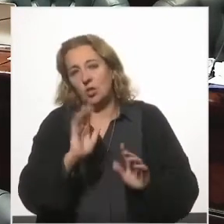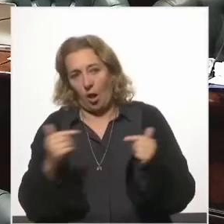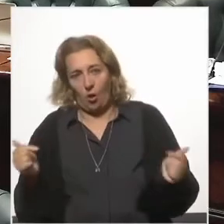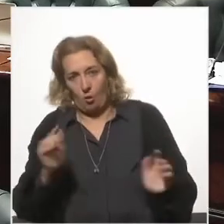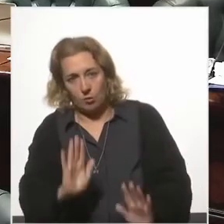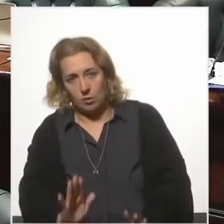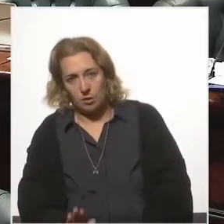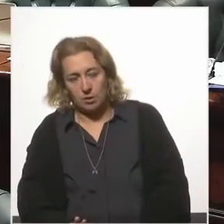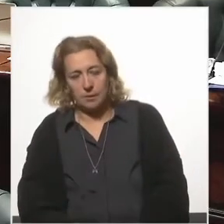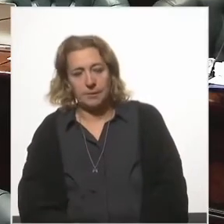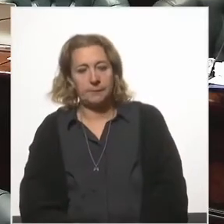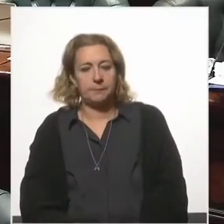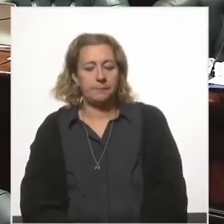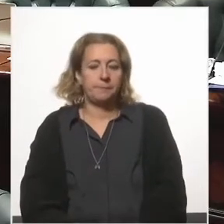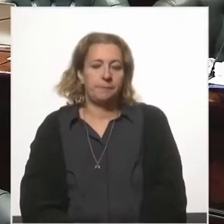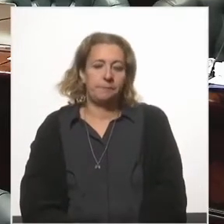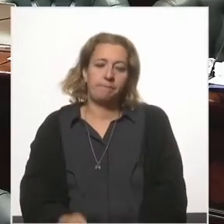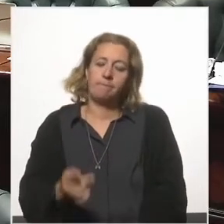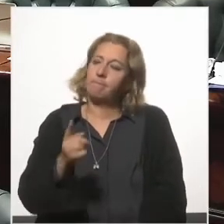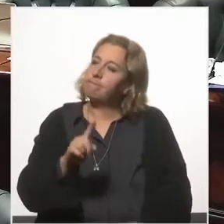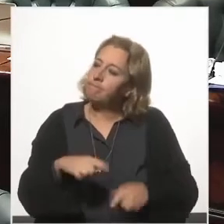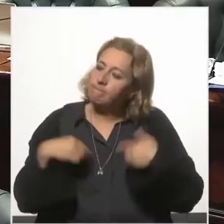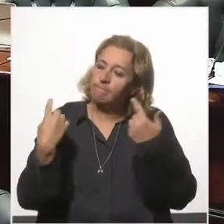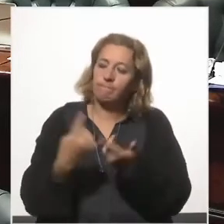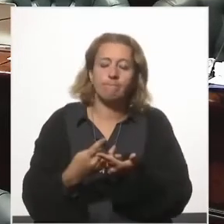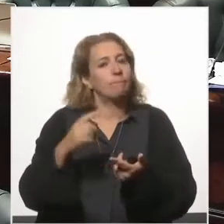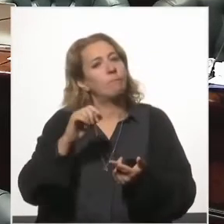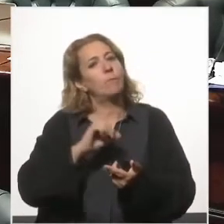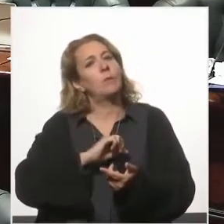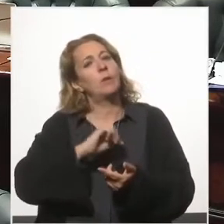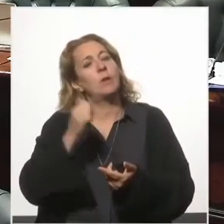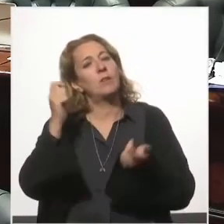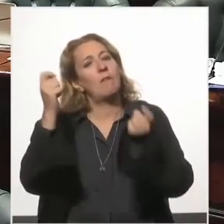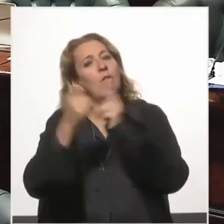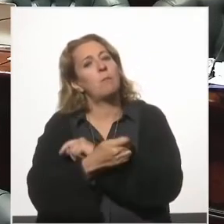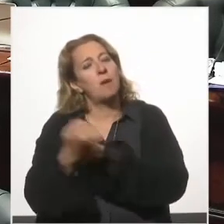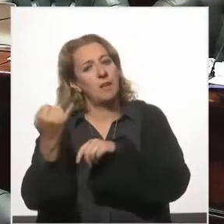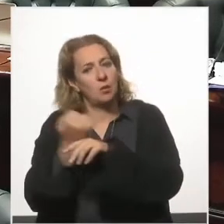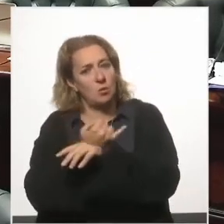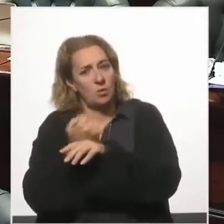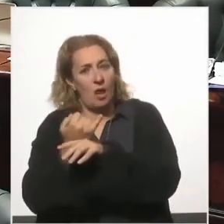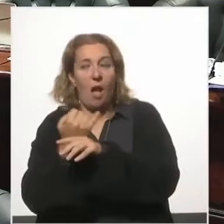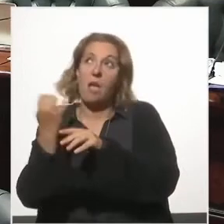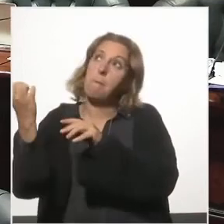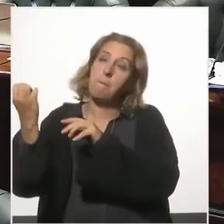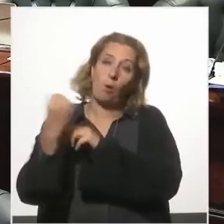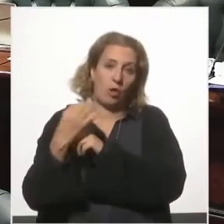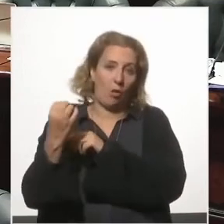Hemos conseguido transformar a nuestra industria en importadora.